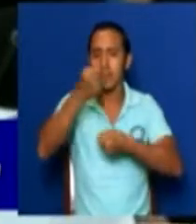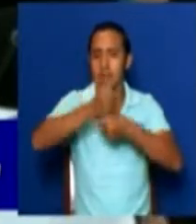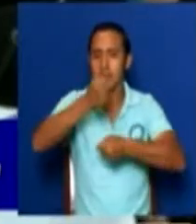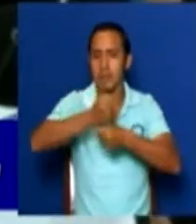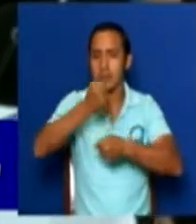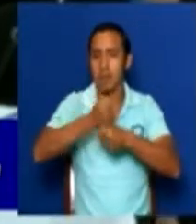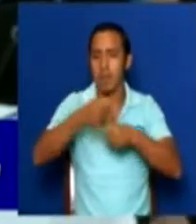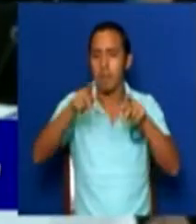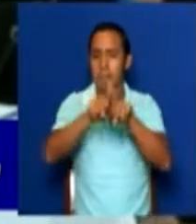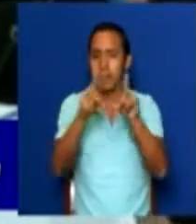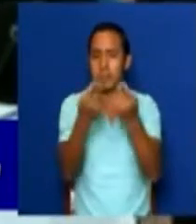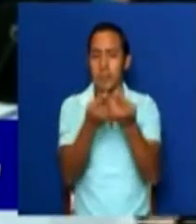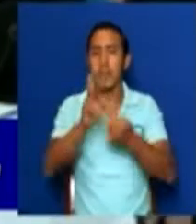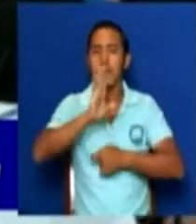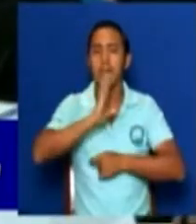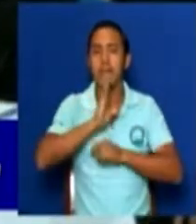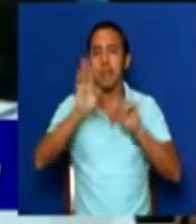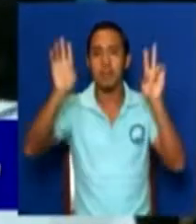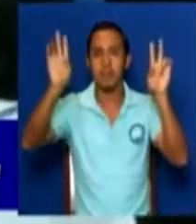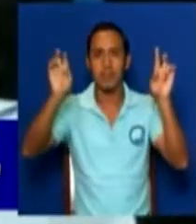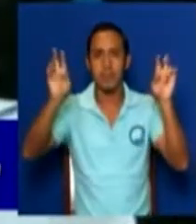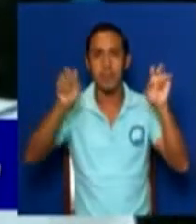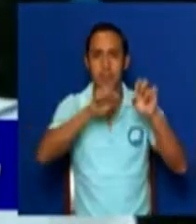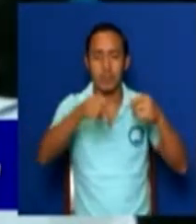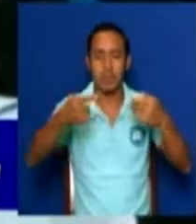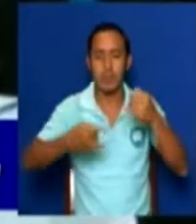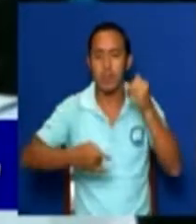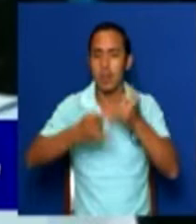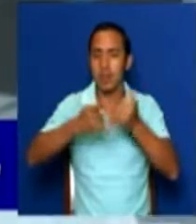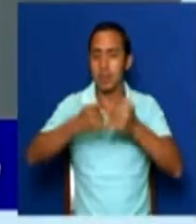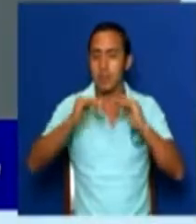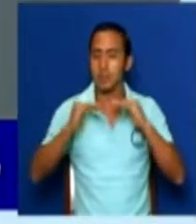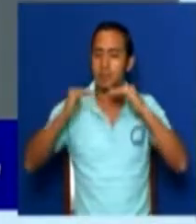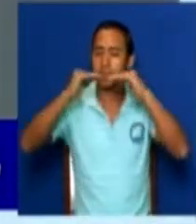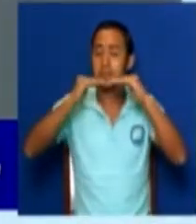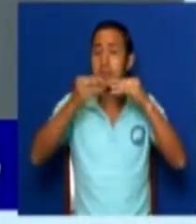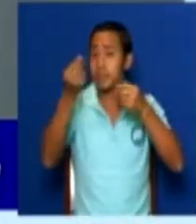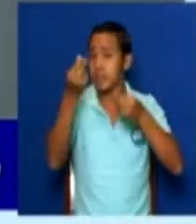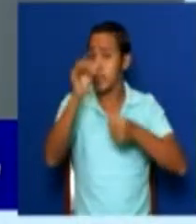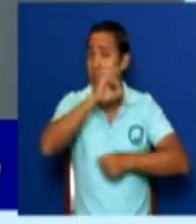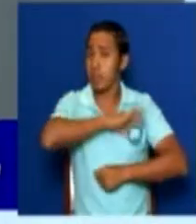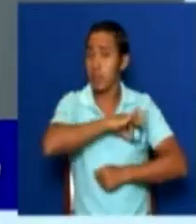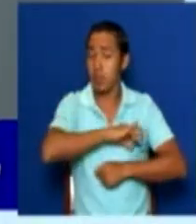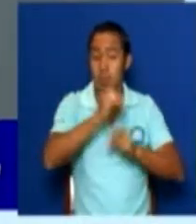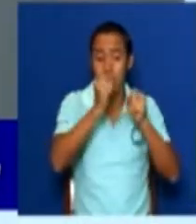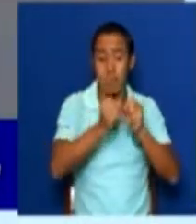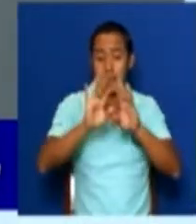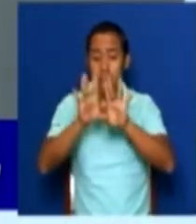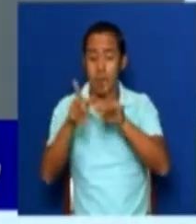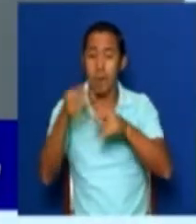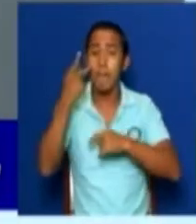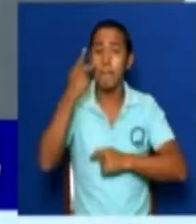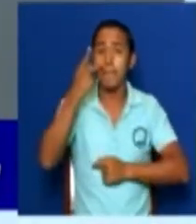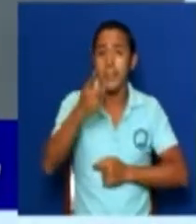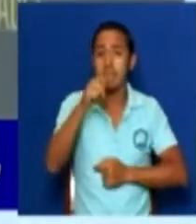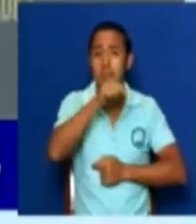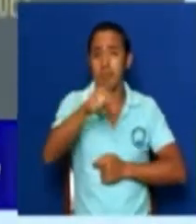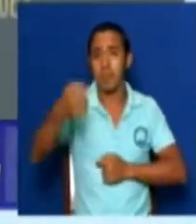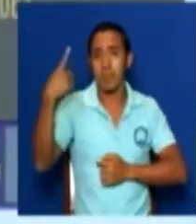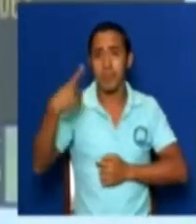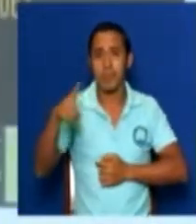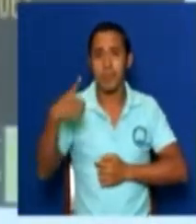Públicos, abordará el tema la equidad de remuneración entre hombres y mujeres, vista como un